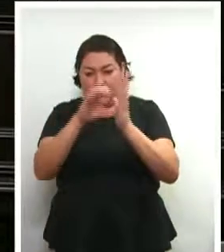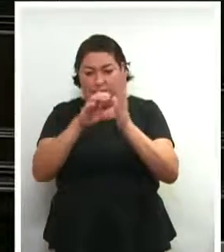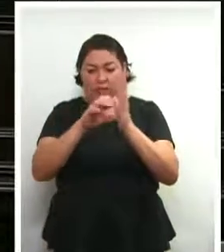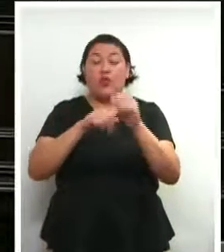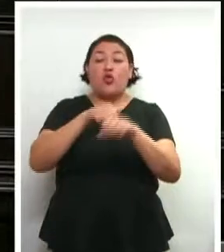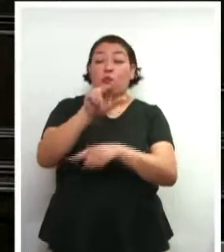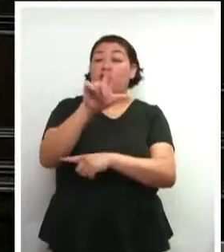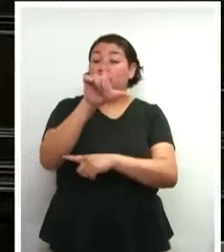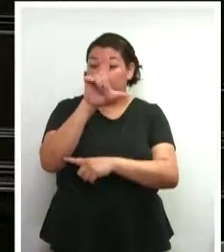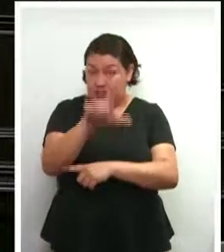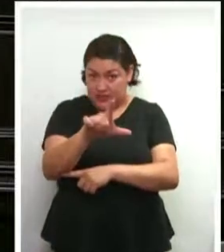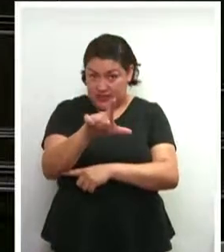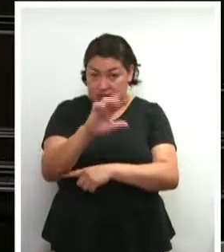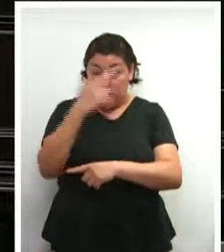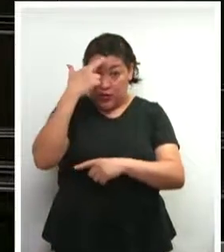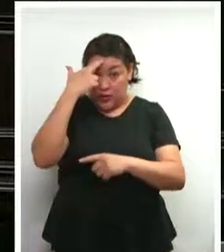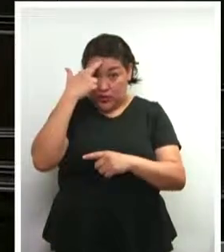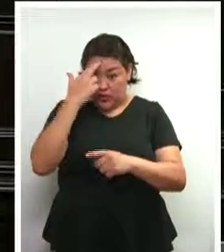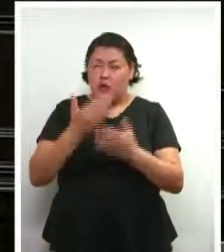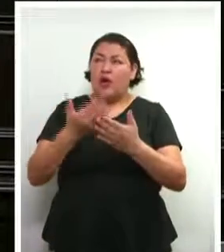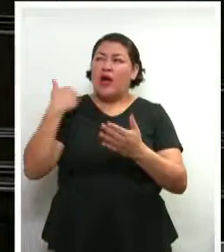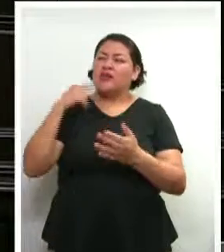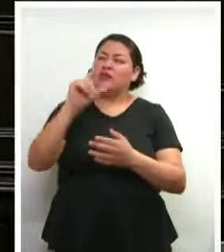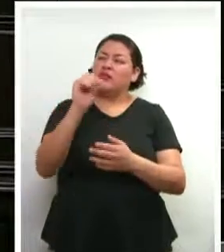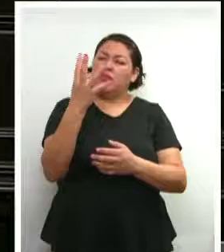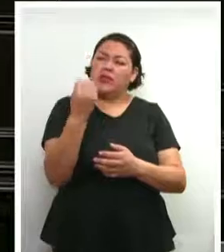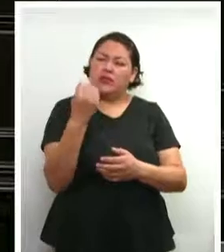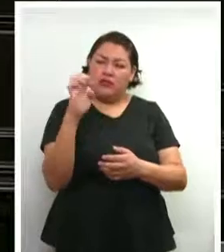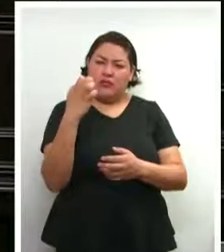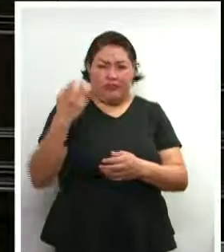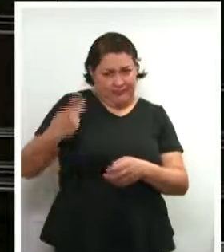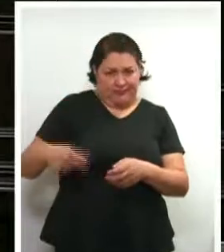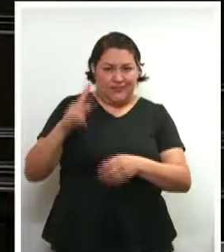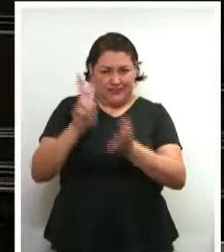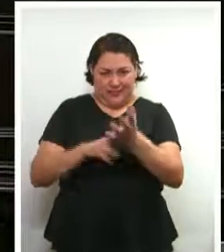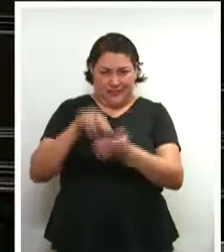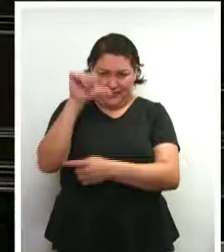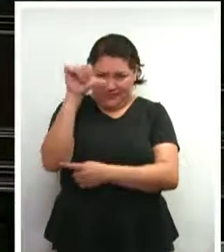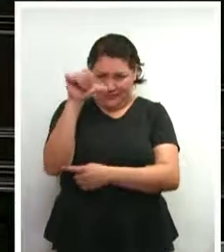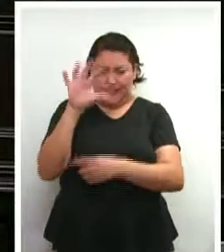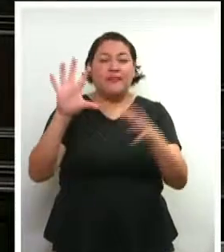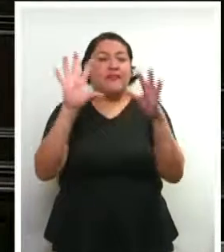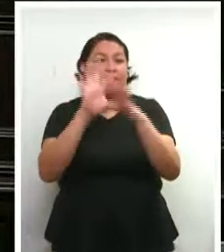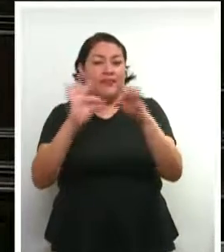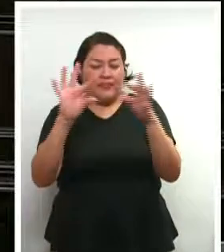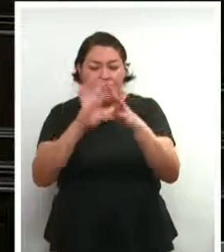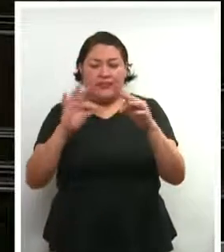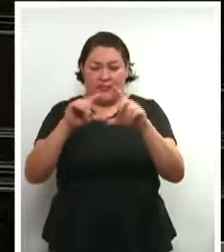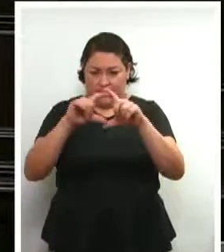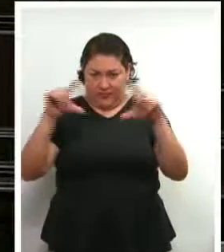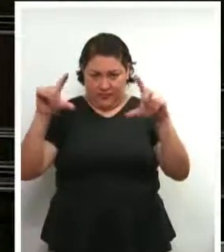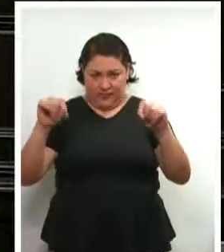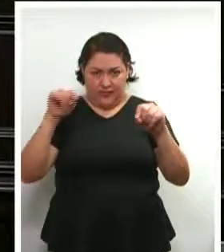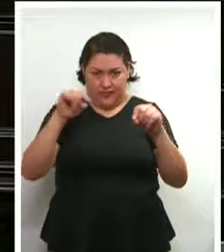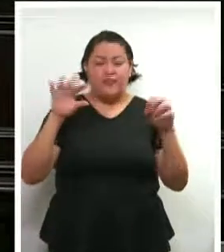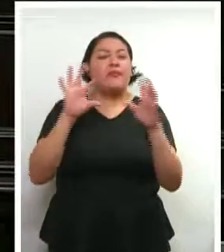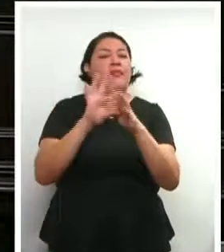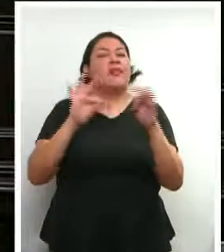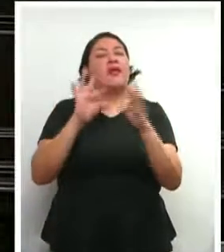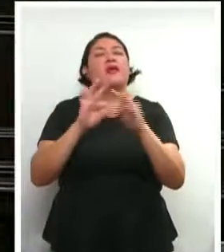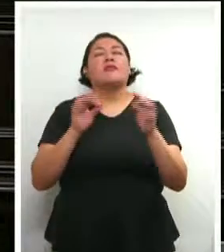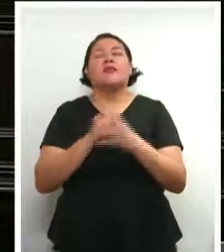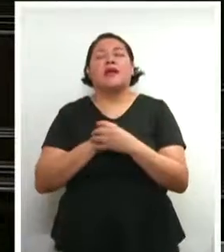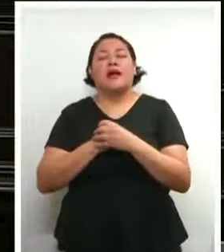transitorio del decreto de reformas del 29 de enero de este año hace una previsión en donde